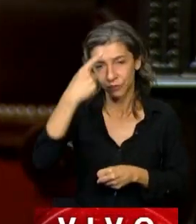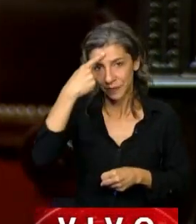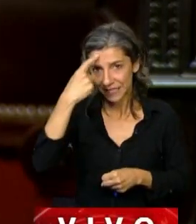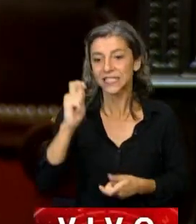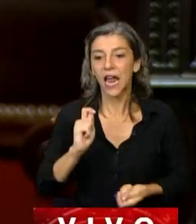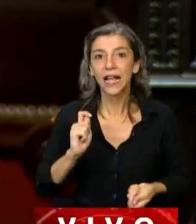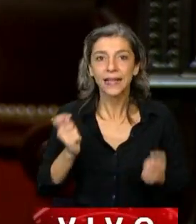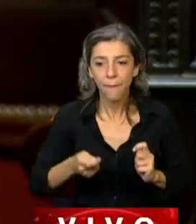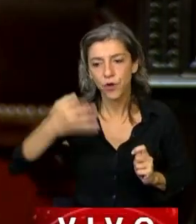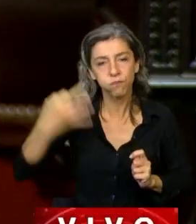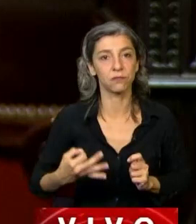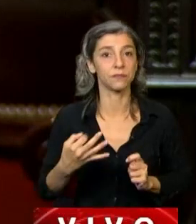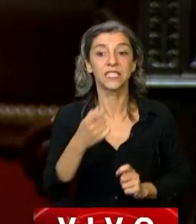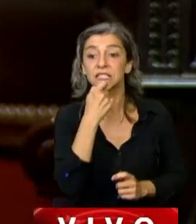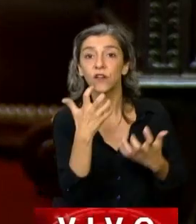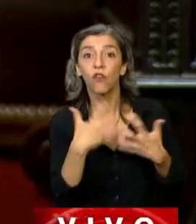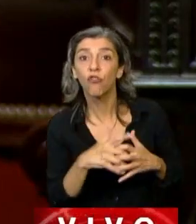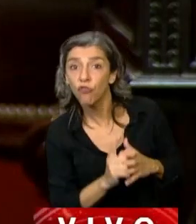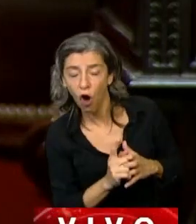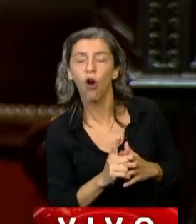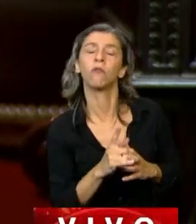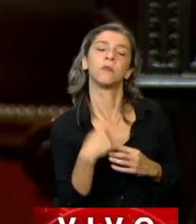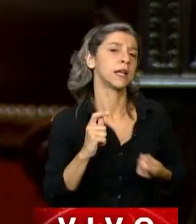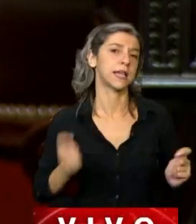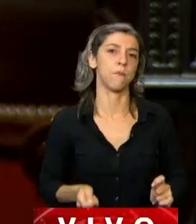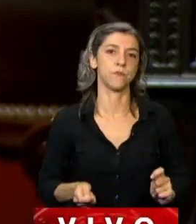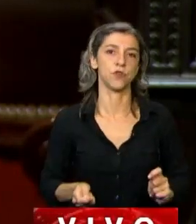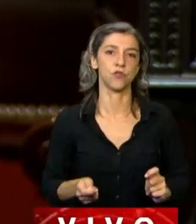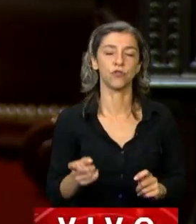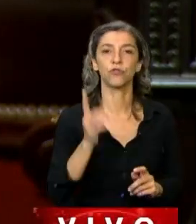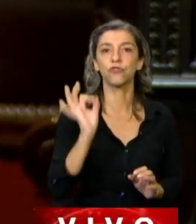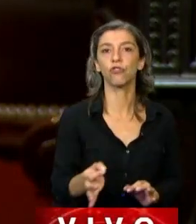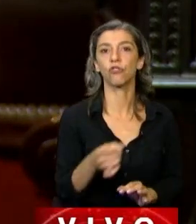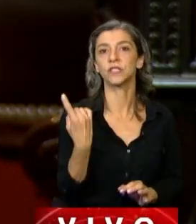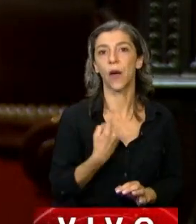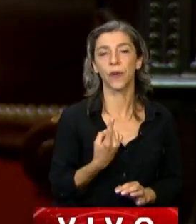funciona. Queremos que un régimen disuasivo del riesgo y del daño